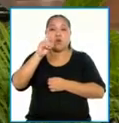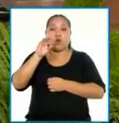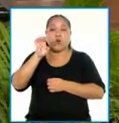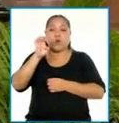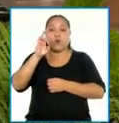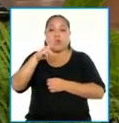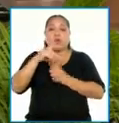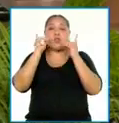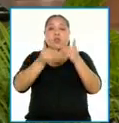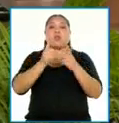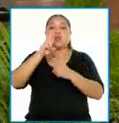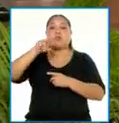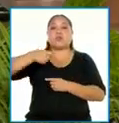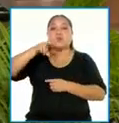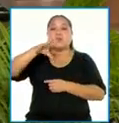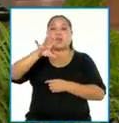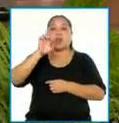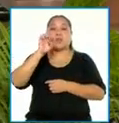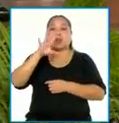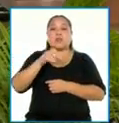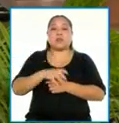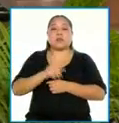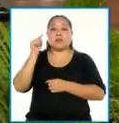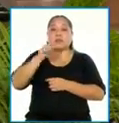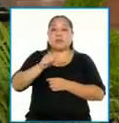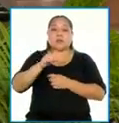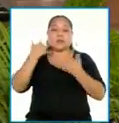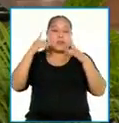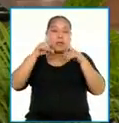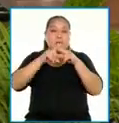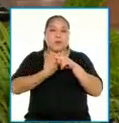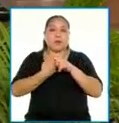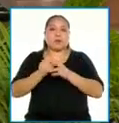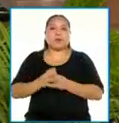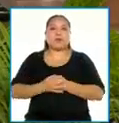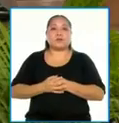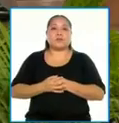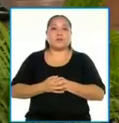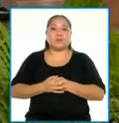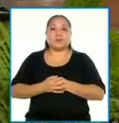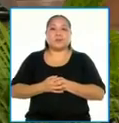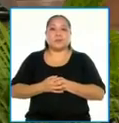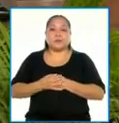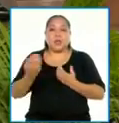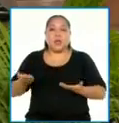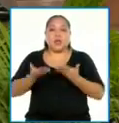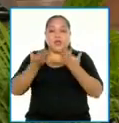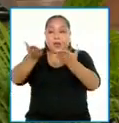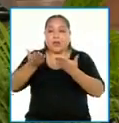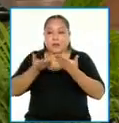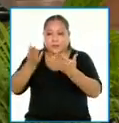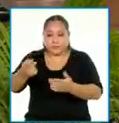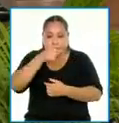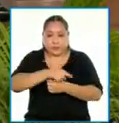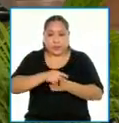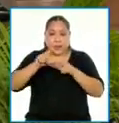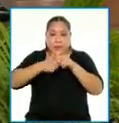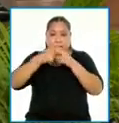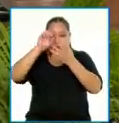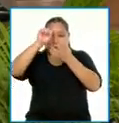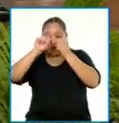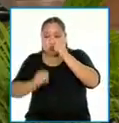empresa Sauder, 2.500, y esa ya empezó, digamos, a abastecer, empezando por el sur,